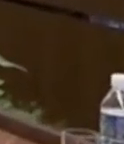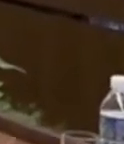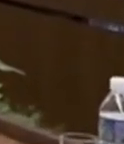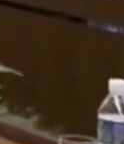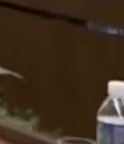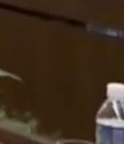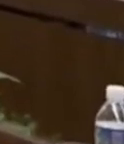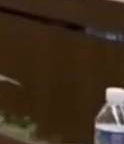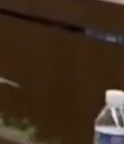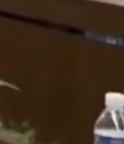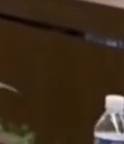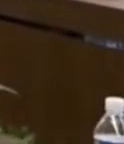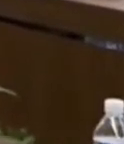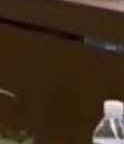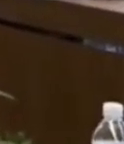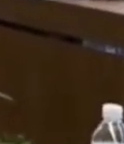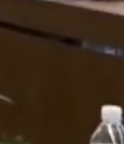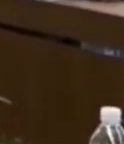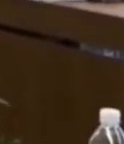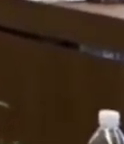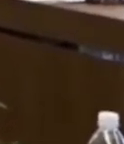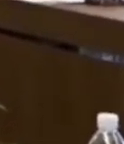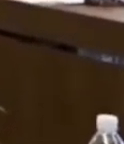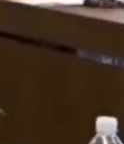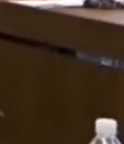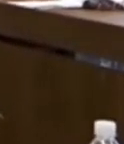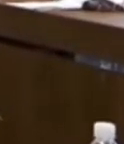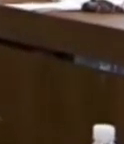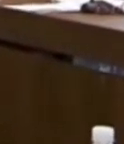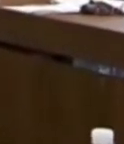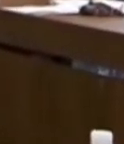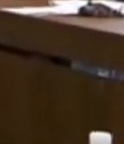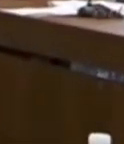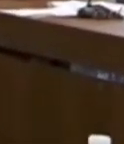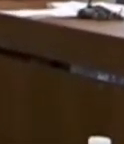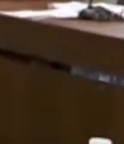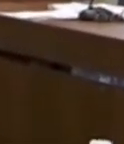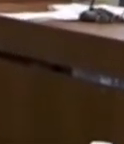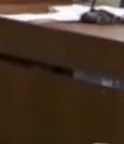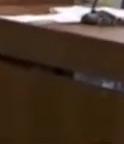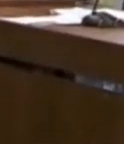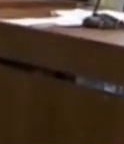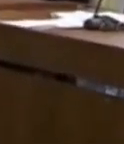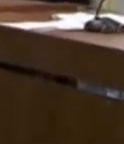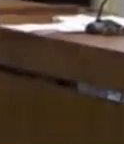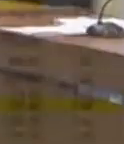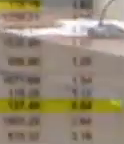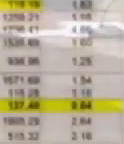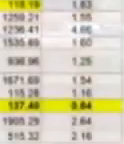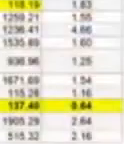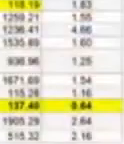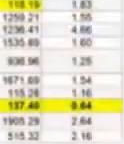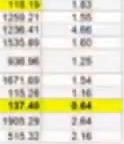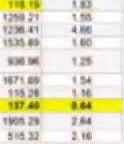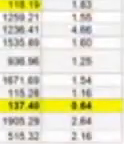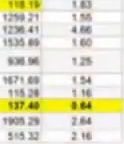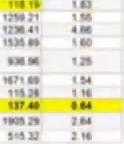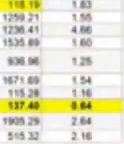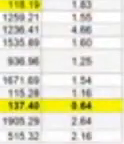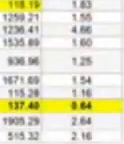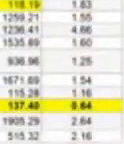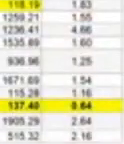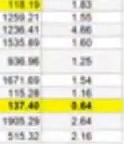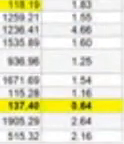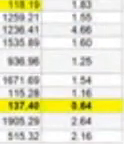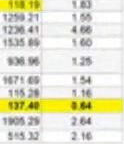Menos casos por millón. No, déjame esa, vuelve atrás. Menos casos por millón de habitantes que las